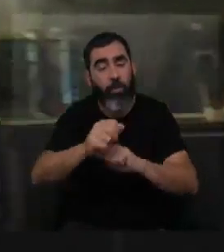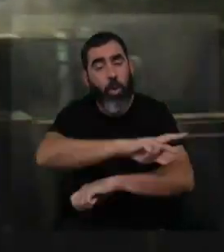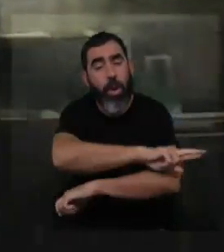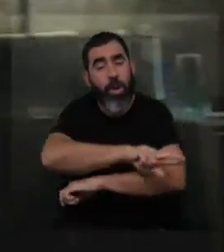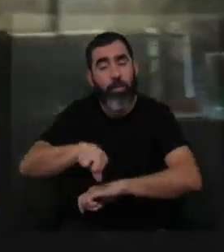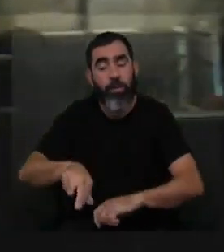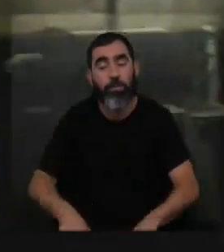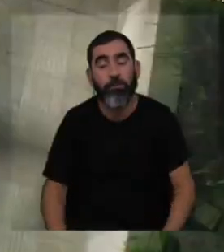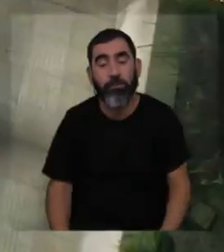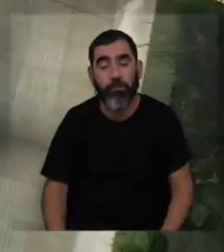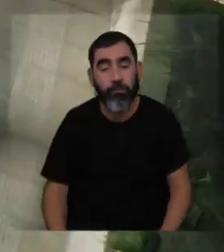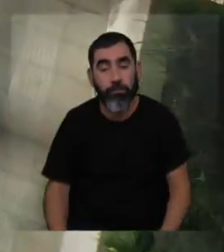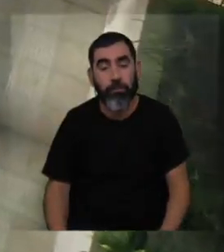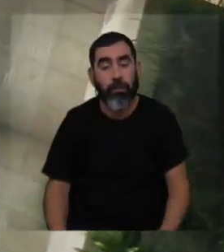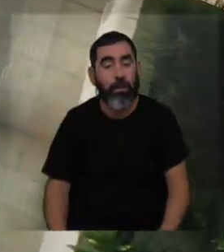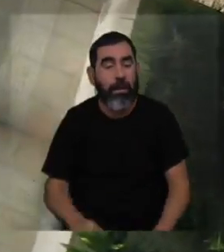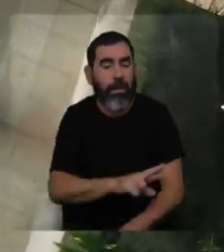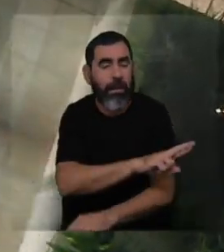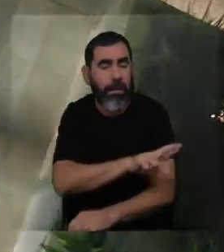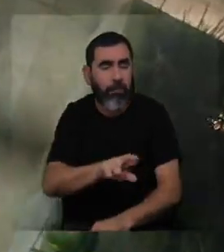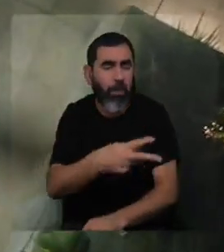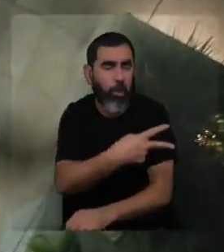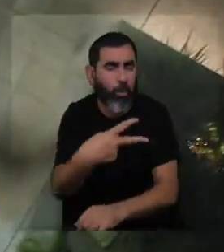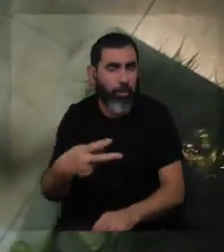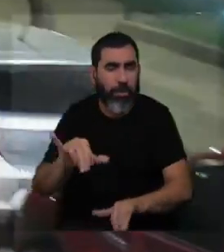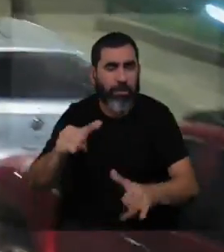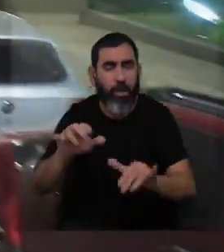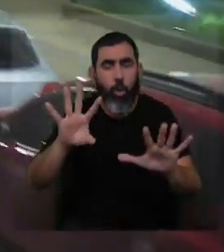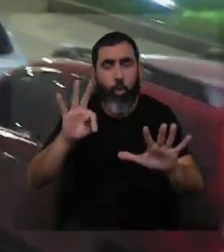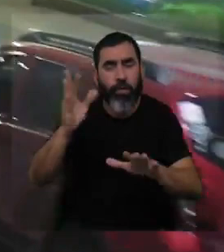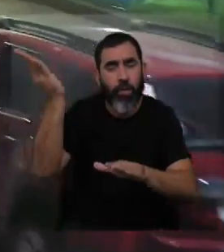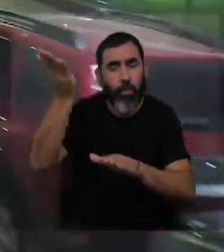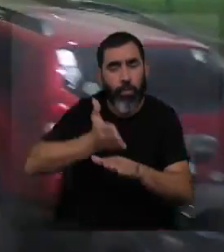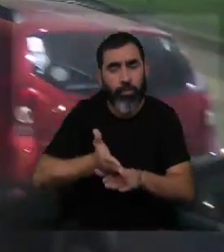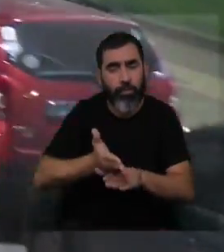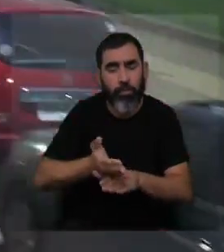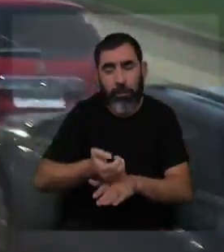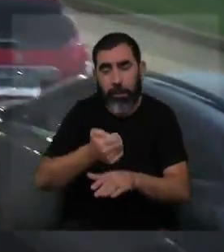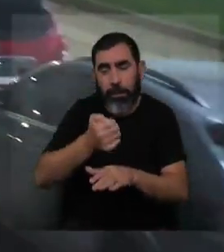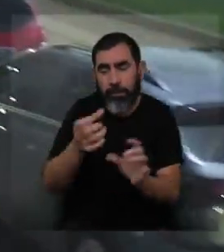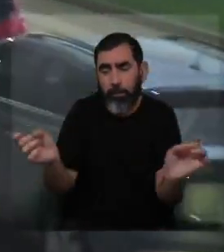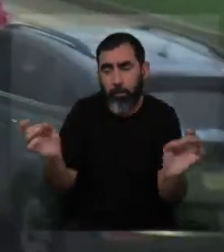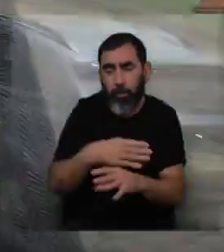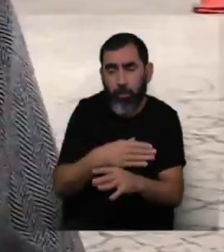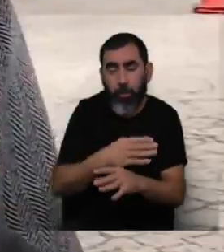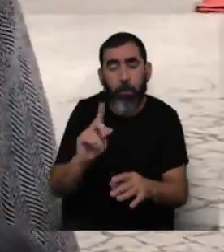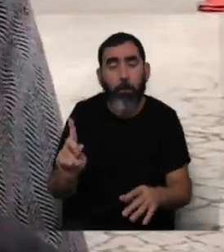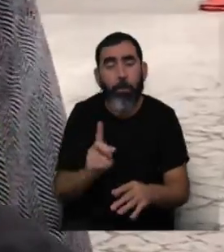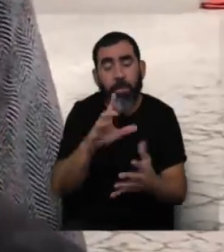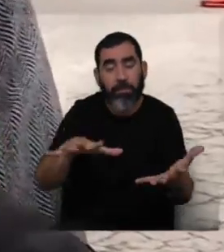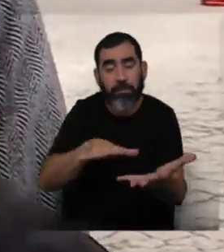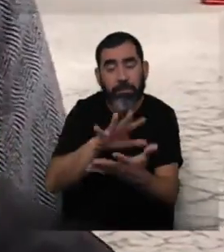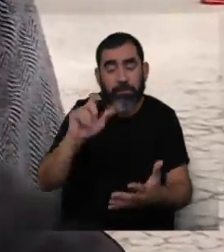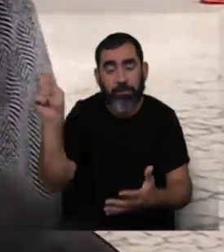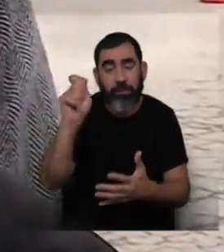Rambla? La Rambla es cuestión de semanas, llevamos ya más del 90% y con eso vamos a estar el principal espacio público de la ciudad